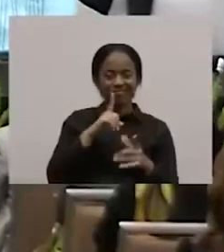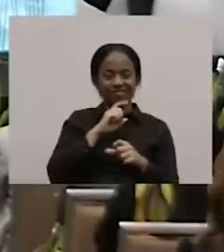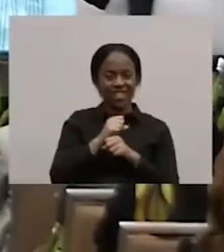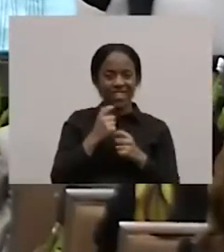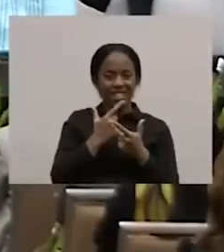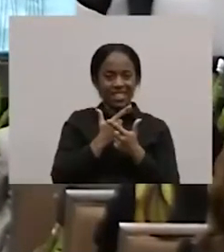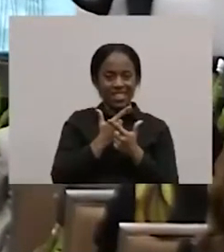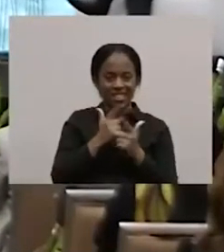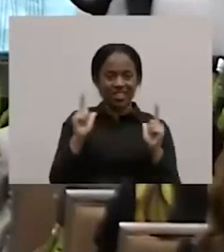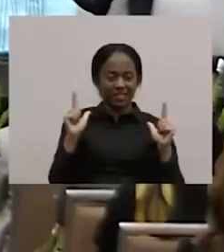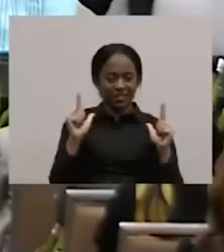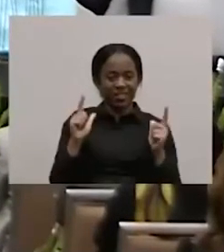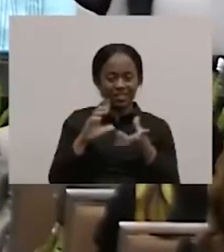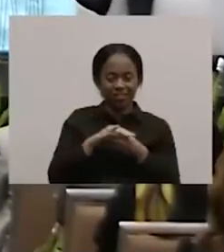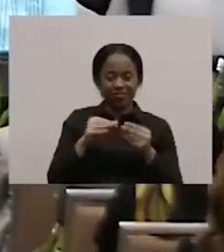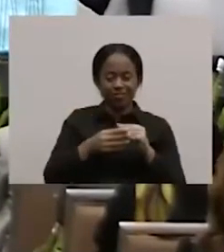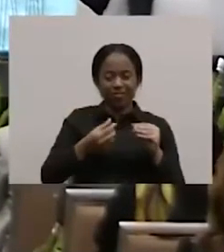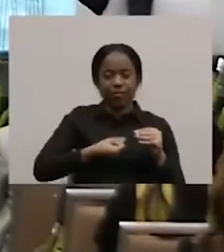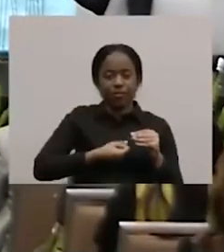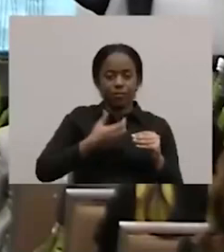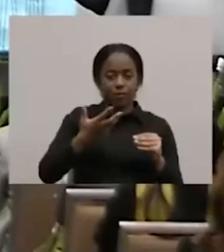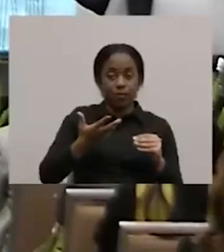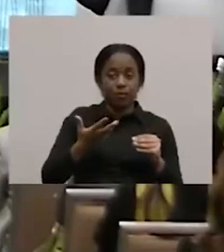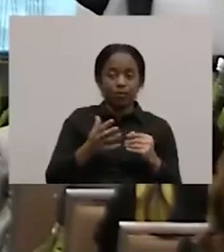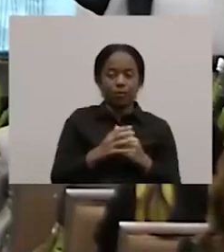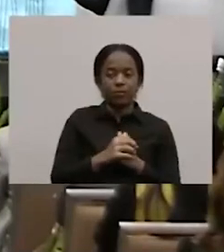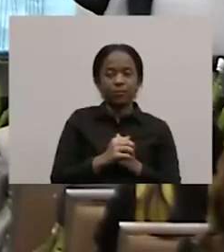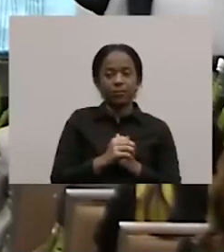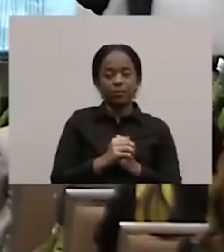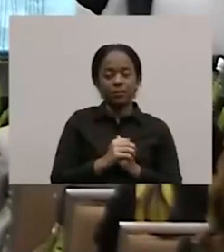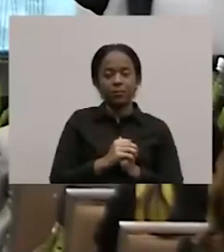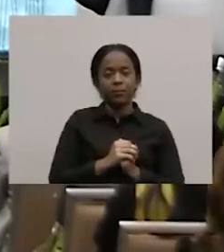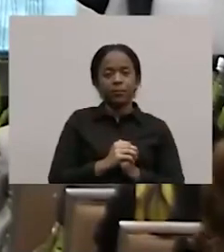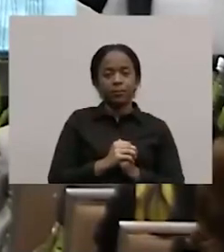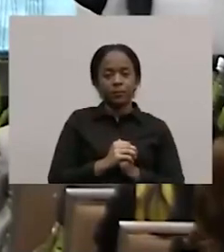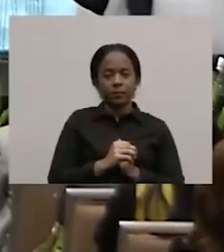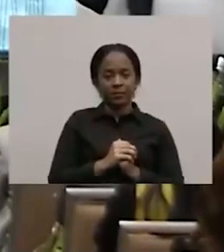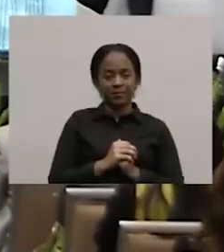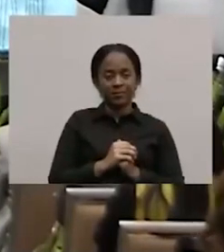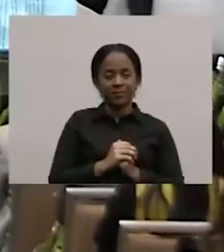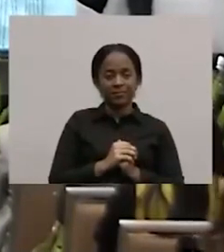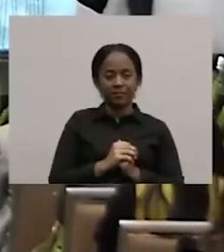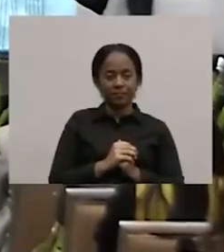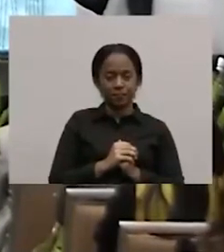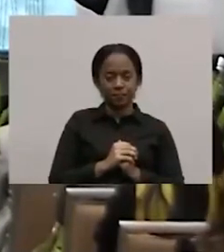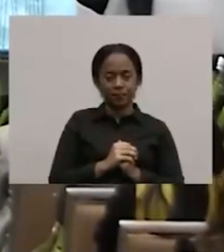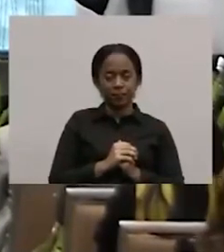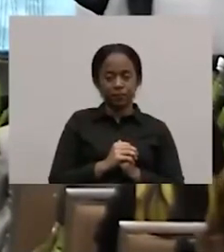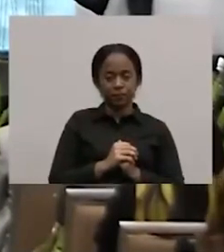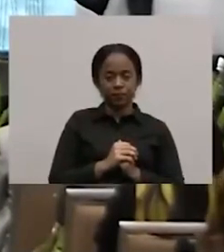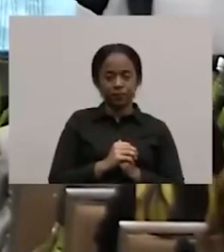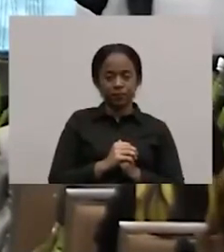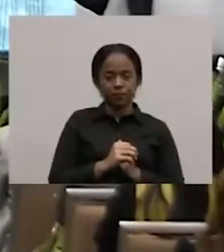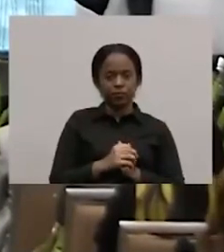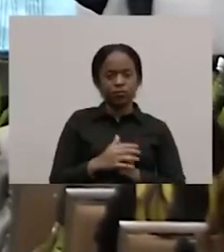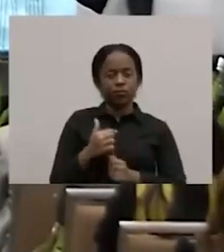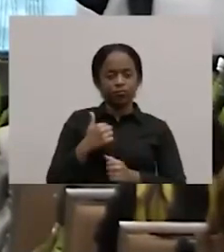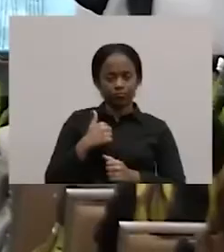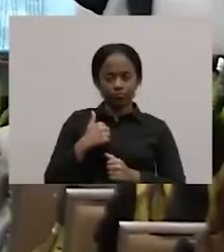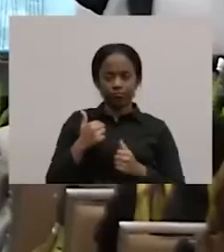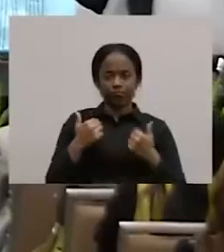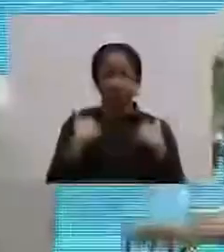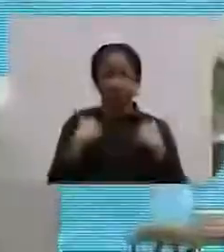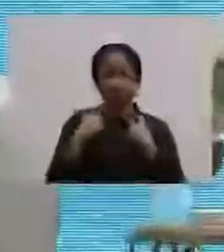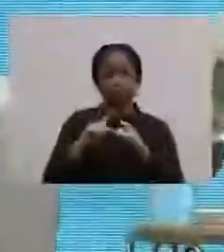liberal, este tema. Reivindico mi condición de conservador. Me rescataron. Liberal, sí. De mayor elogio. Yo tengo una amiga que